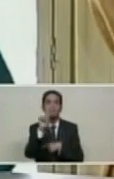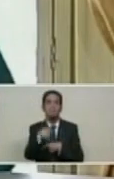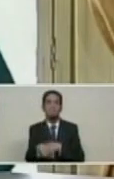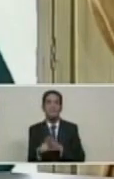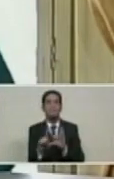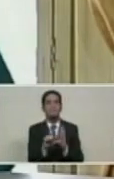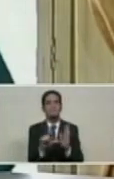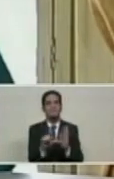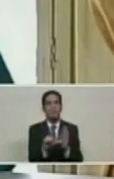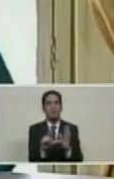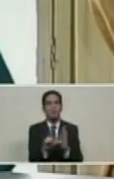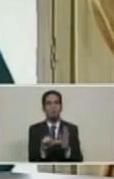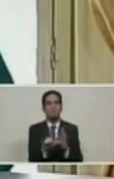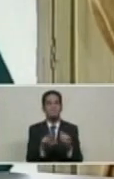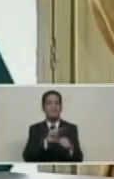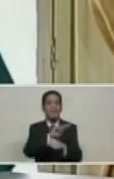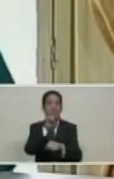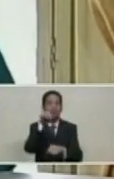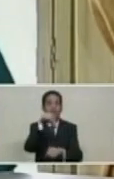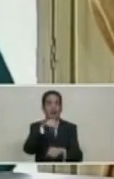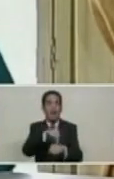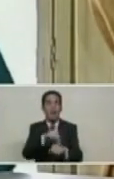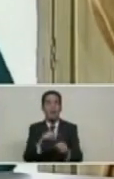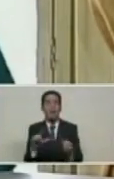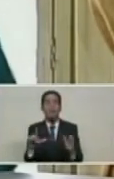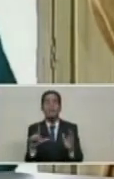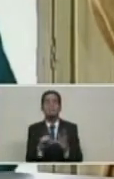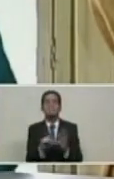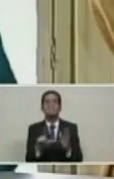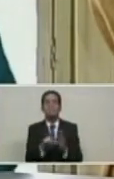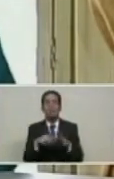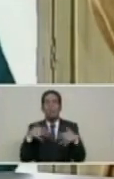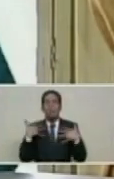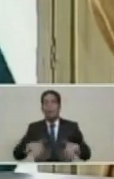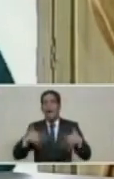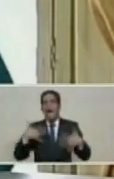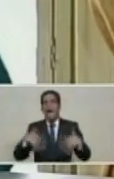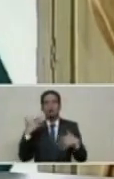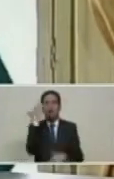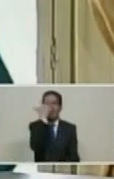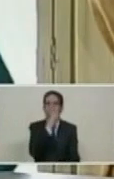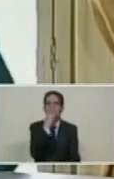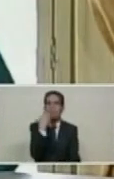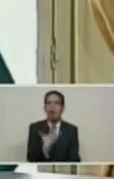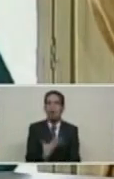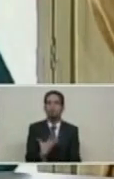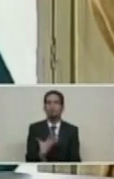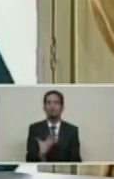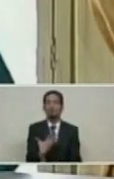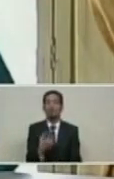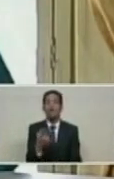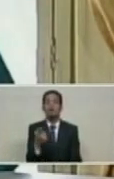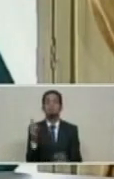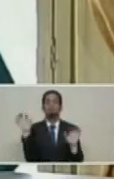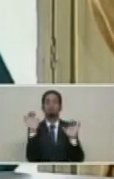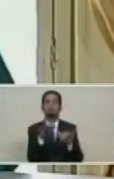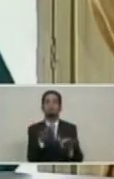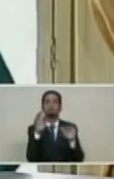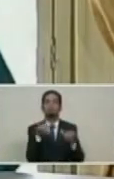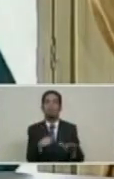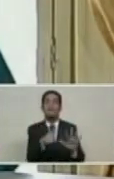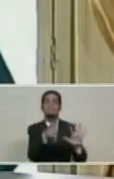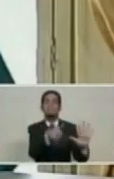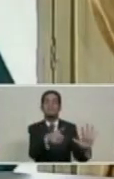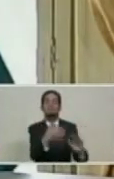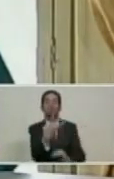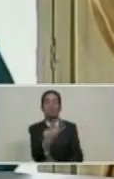liceo nacional, un liceo extraordinario, hermoso, que va a tener 648